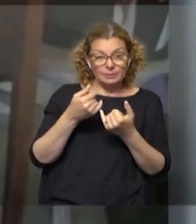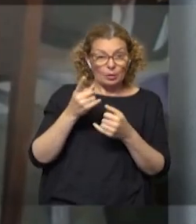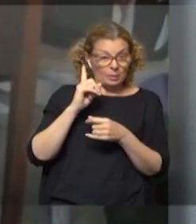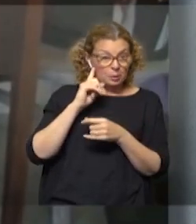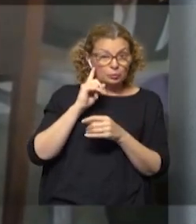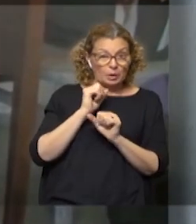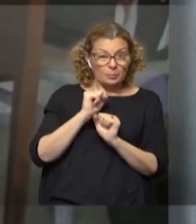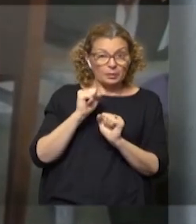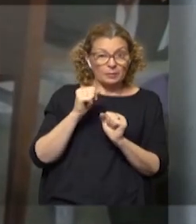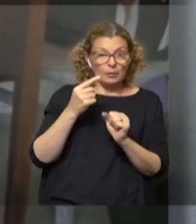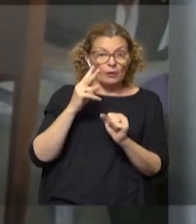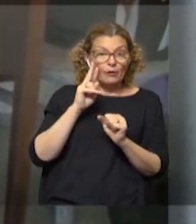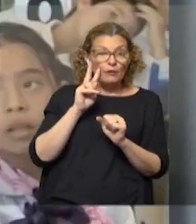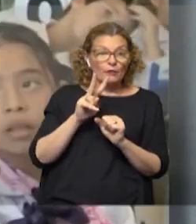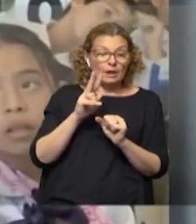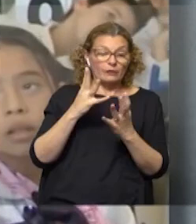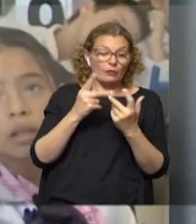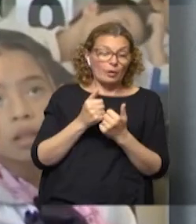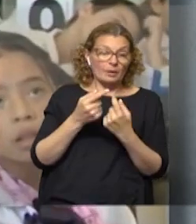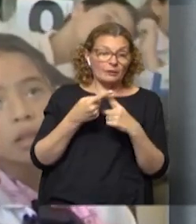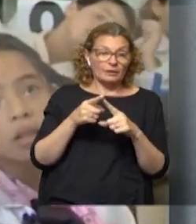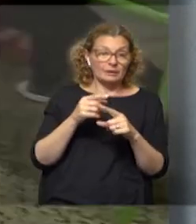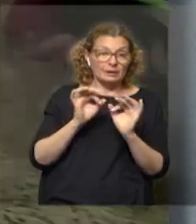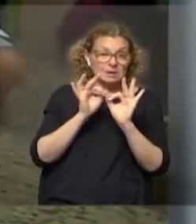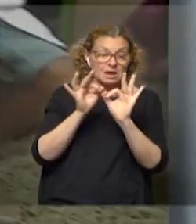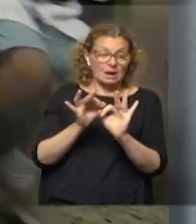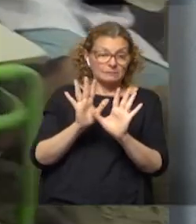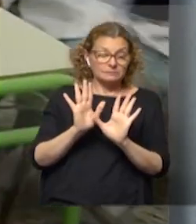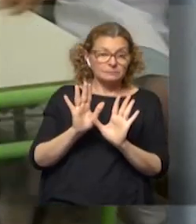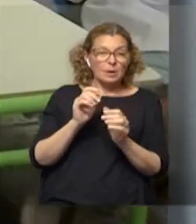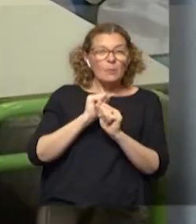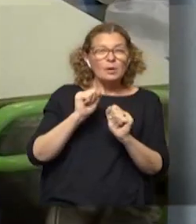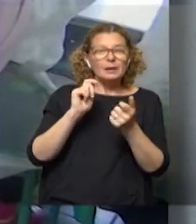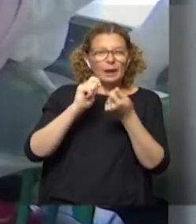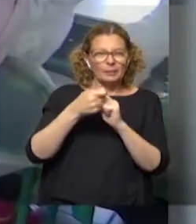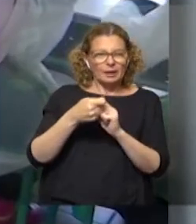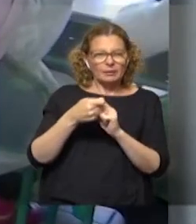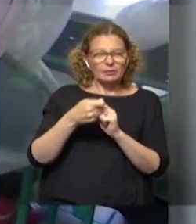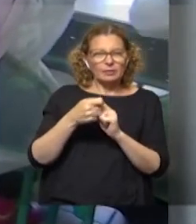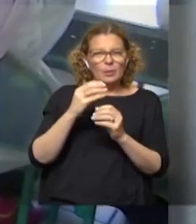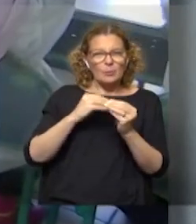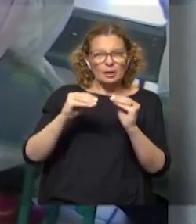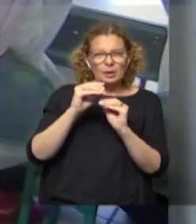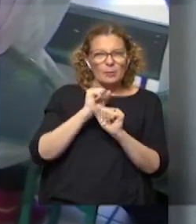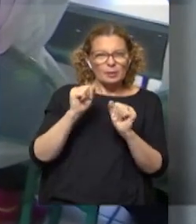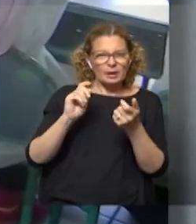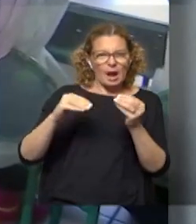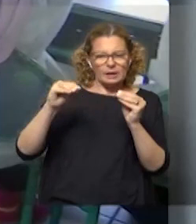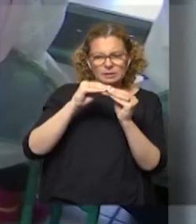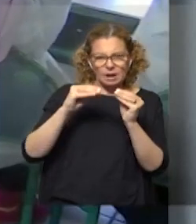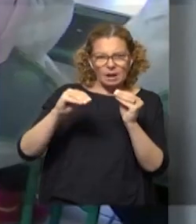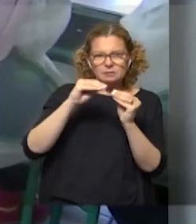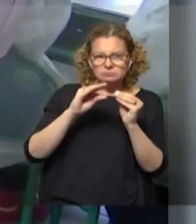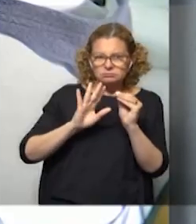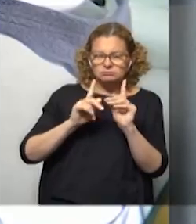a escuchar puntos de vista que se nos quieran hacer llegar puede cambiarse este puede agregarse este